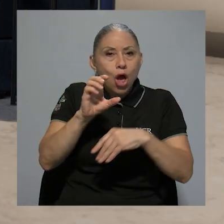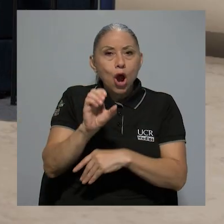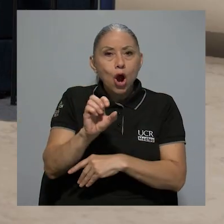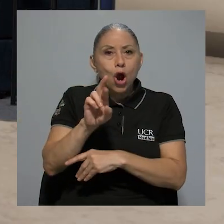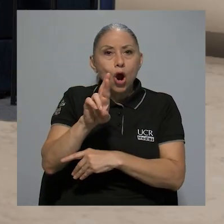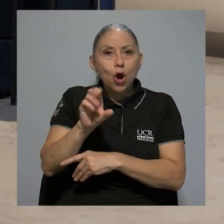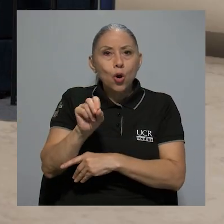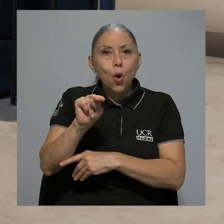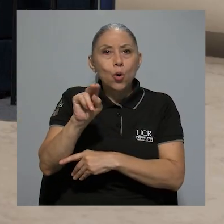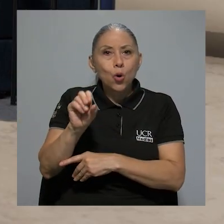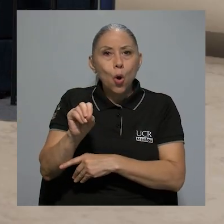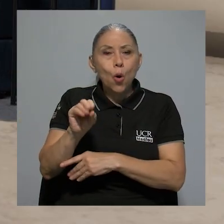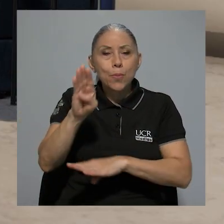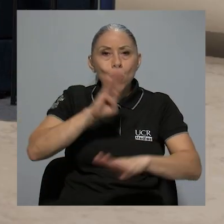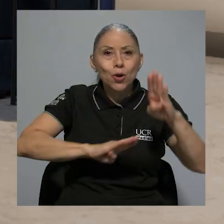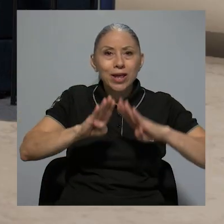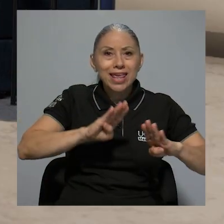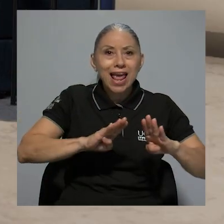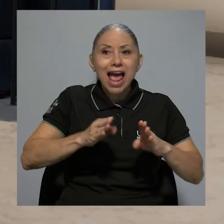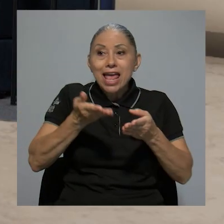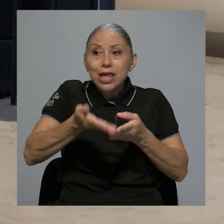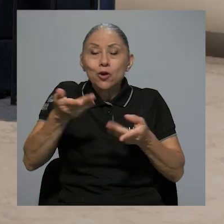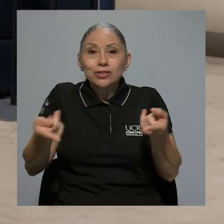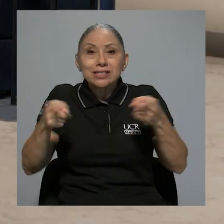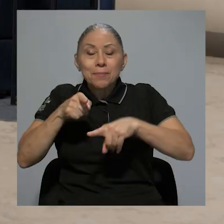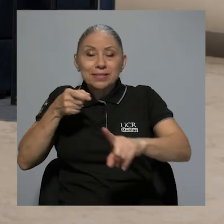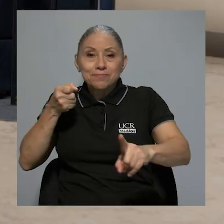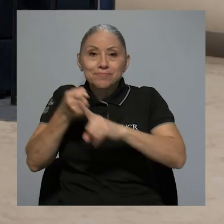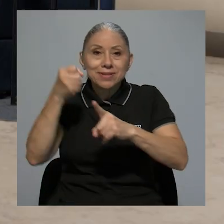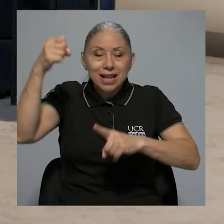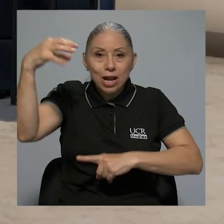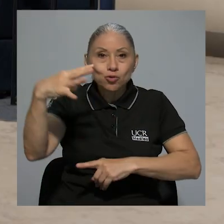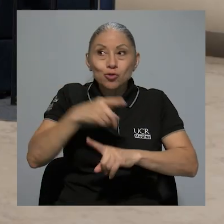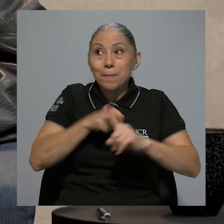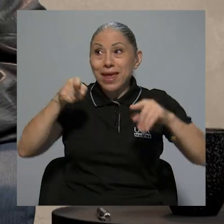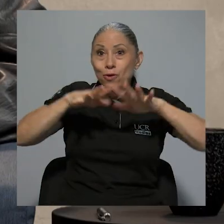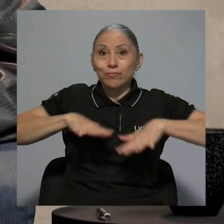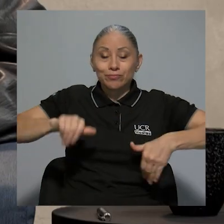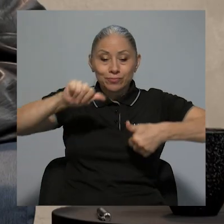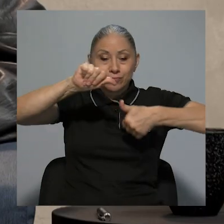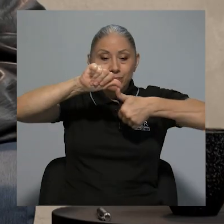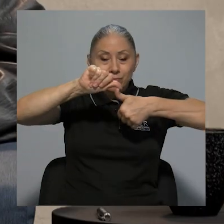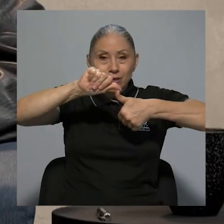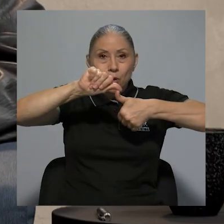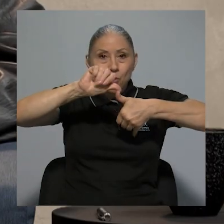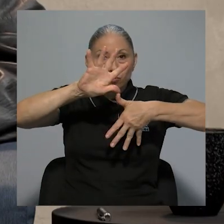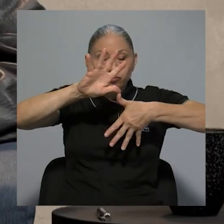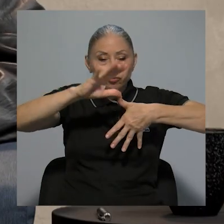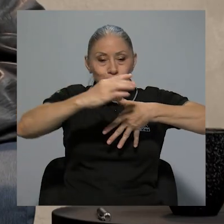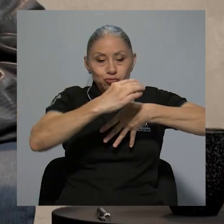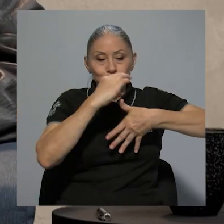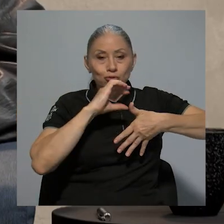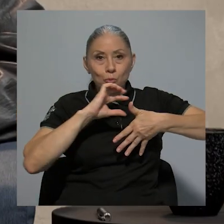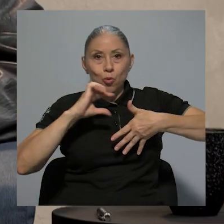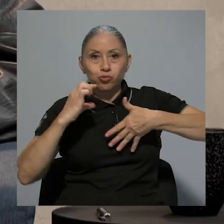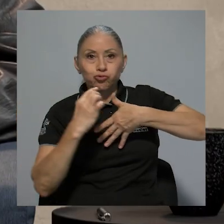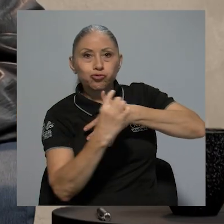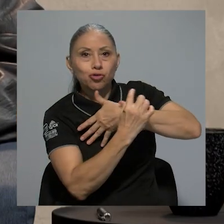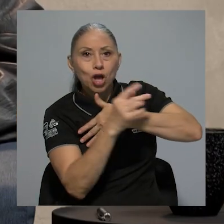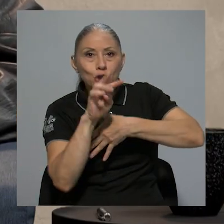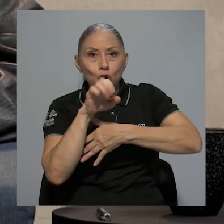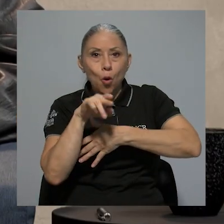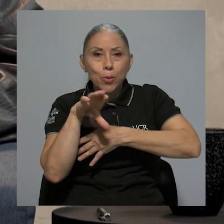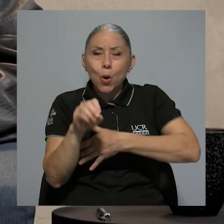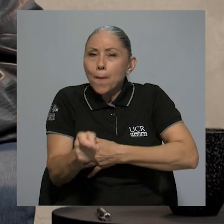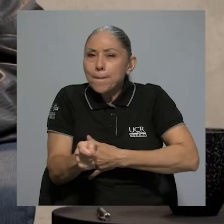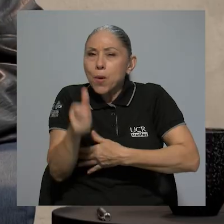cronobiología y de los efectos de la luz, pero en el trópico son muy pocos datos. Me imagino que la gente en Europa felices con